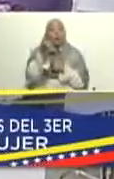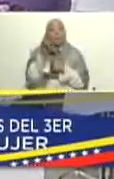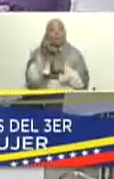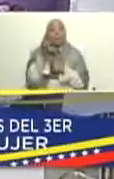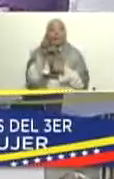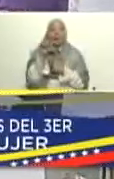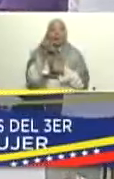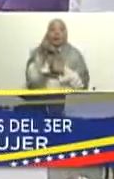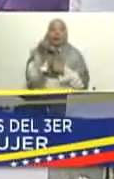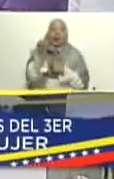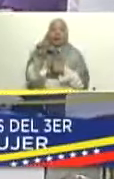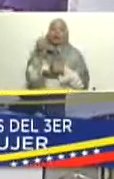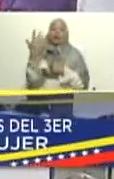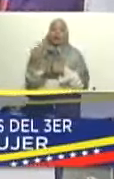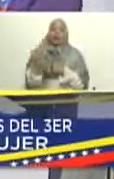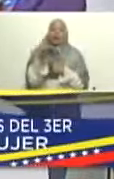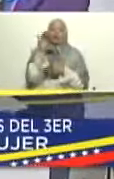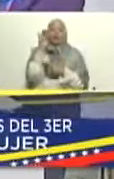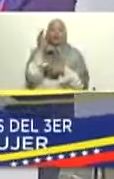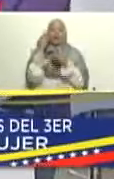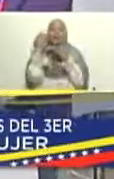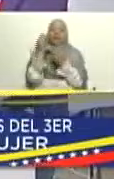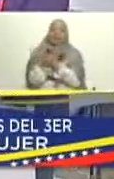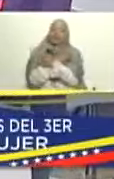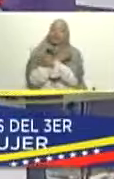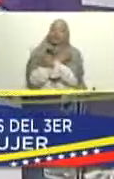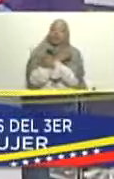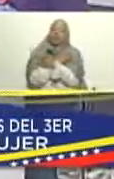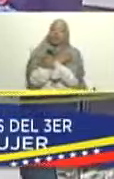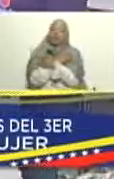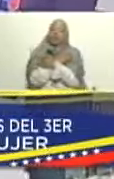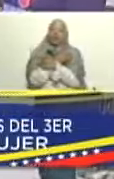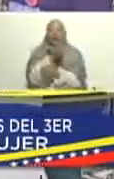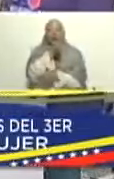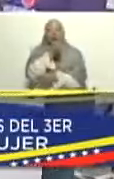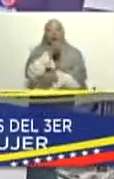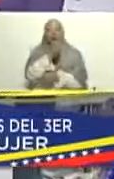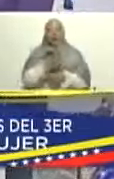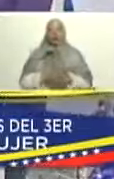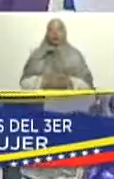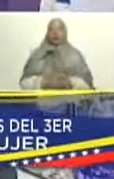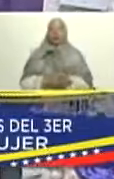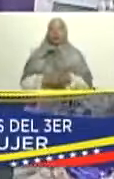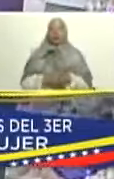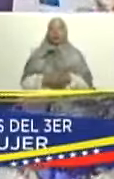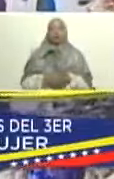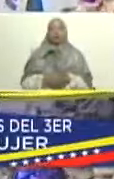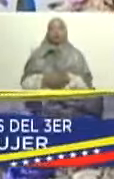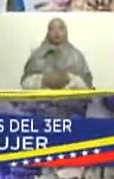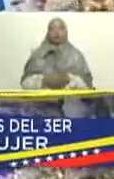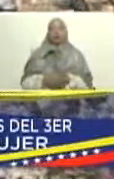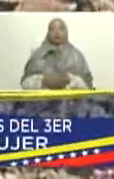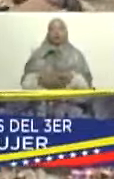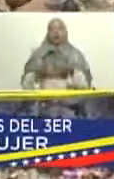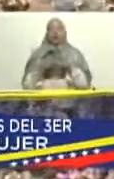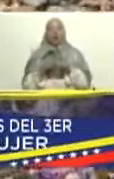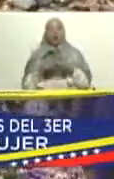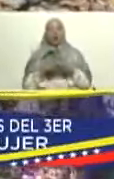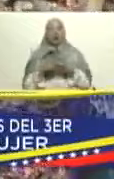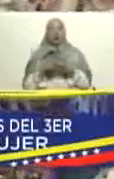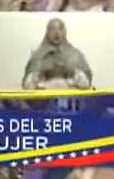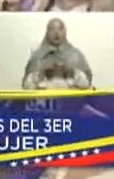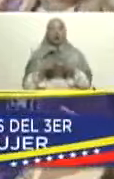será. Bueno, sigue adelante. Gracias, Te felicito. Bendito. Sigo yo con micrófono. Amén. Sigo yo por acá porque vamos a conocer